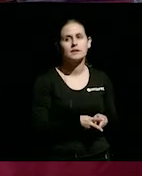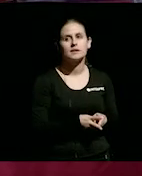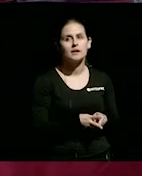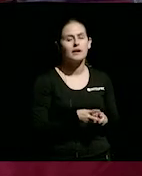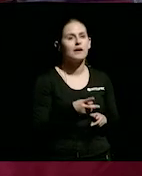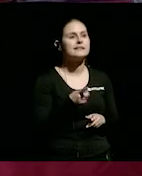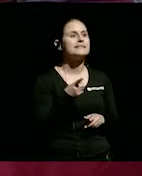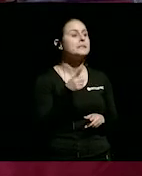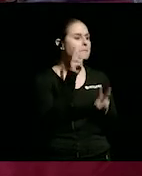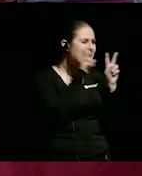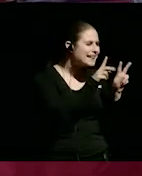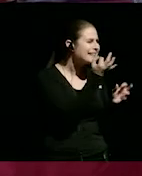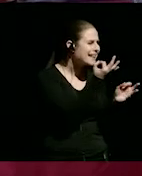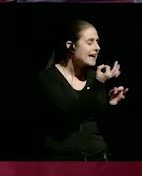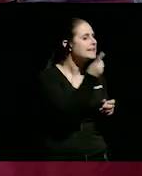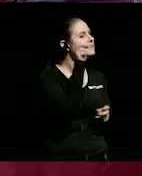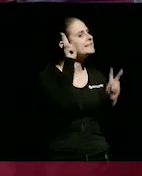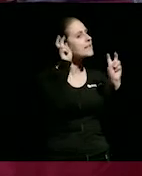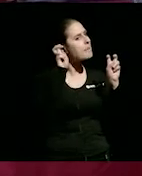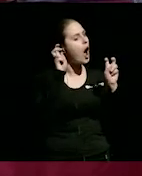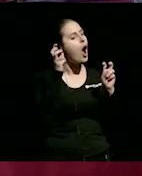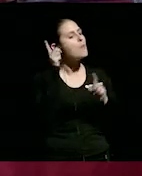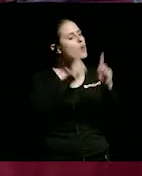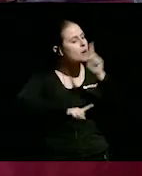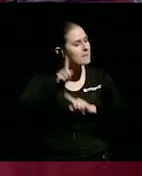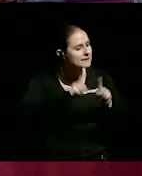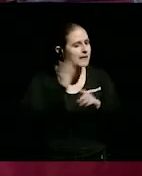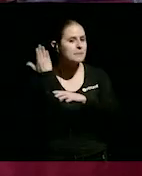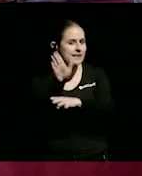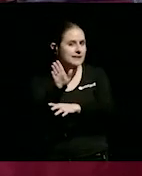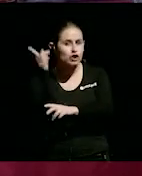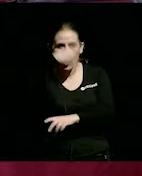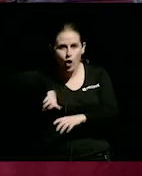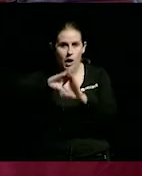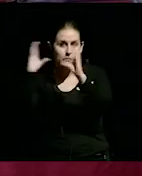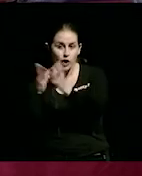ver la problemática de lo que se presenta y que pueda haber una interacción y verificarlo.